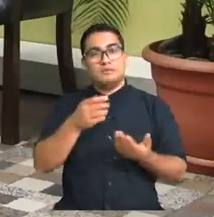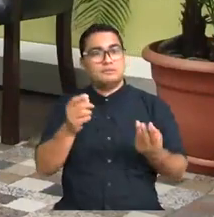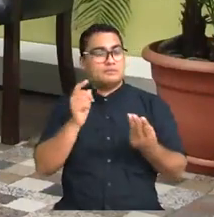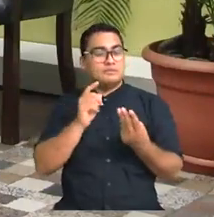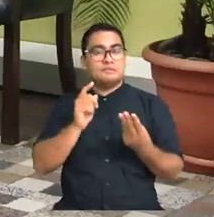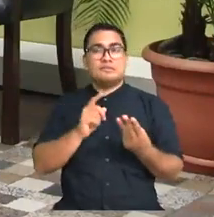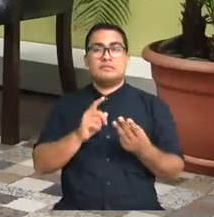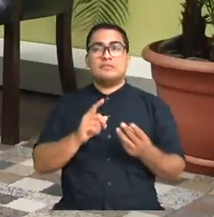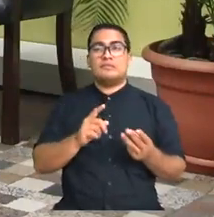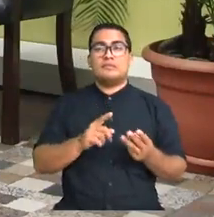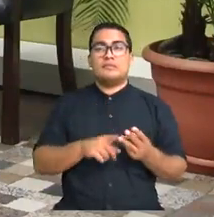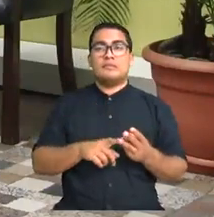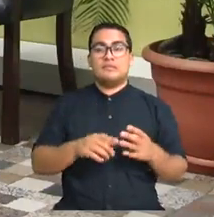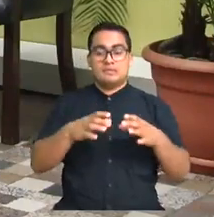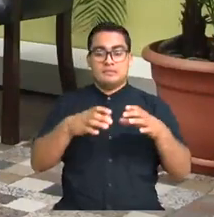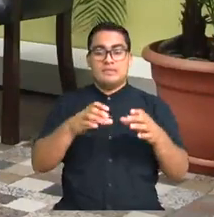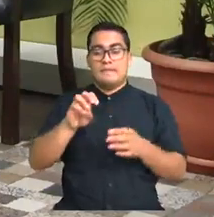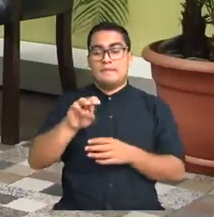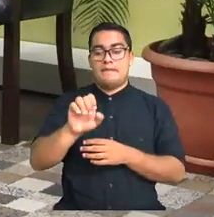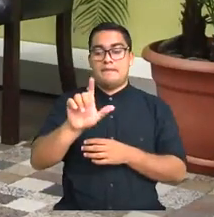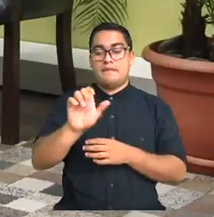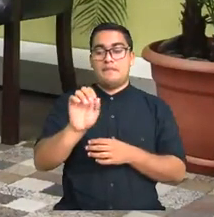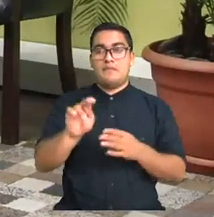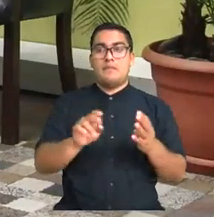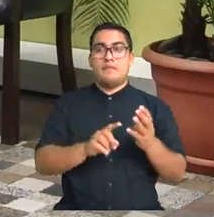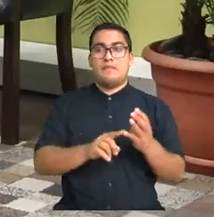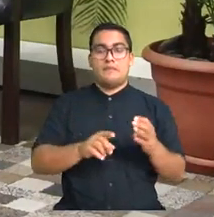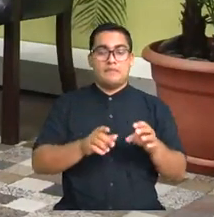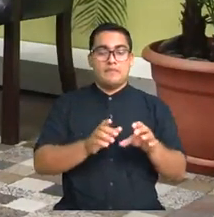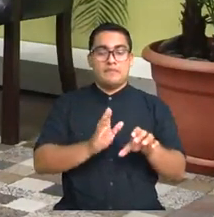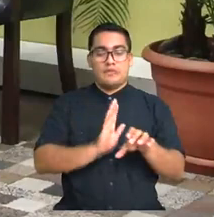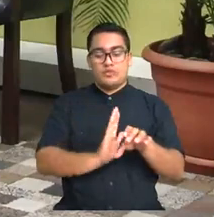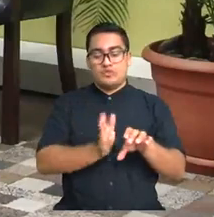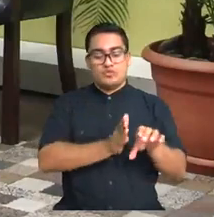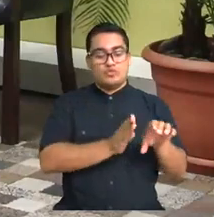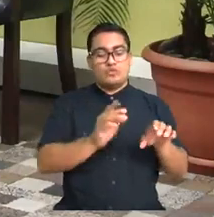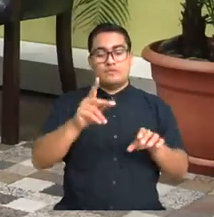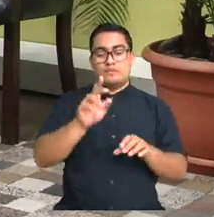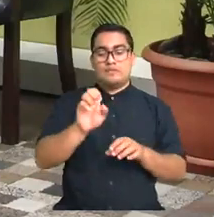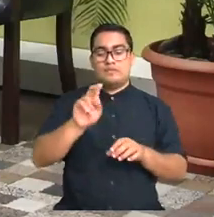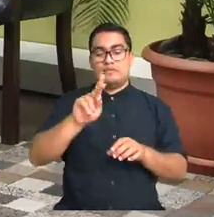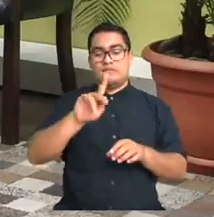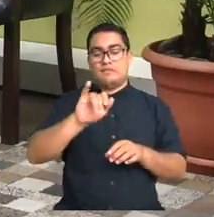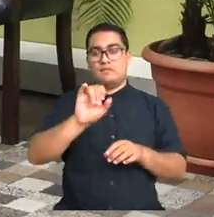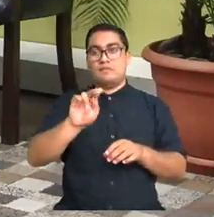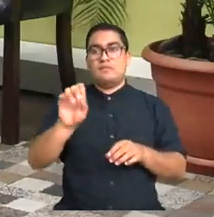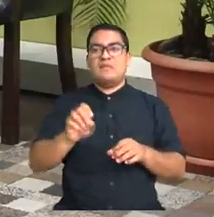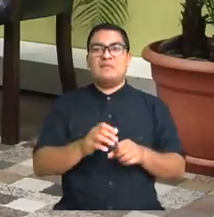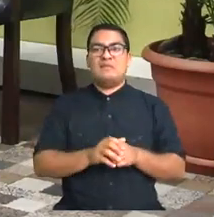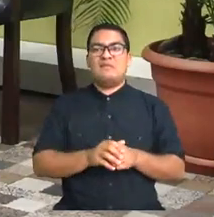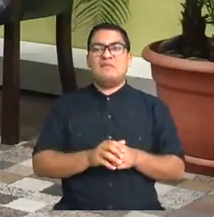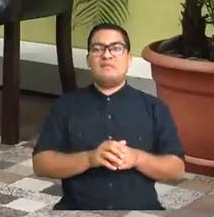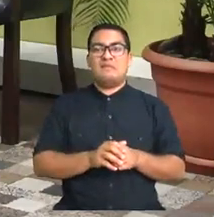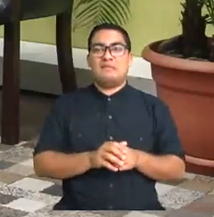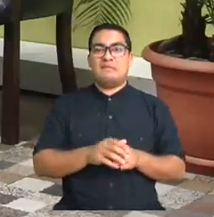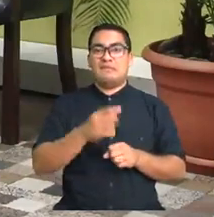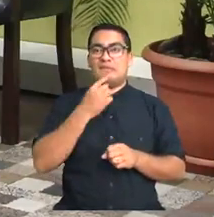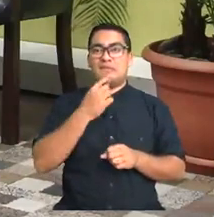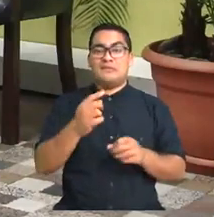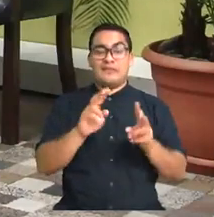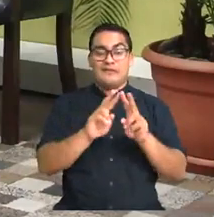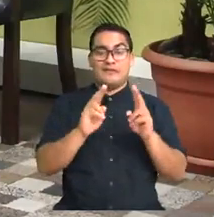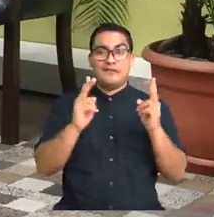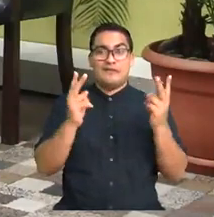bastante agua, consumir pepinos, poner en nuestras verduras, no cocinar, recocinarlas, sino